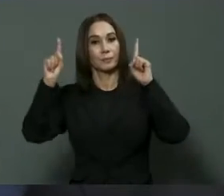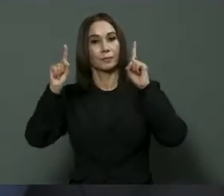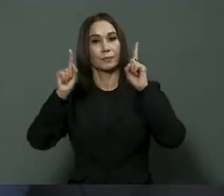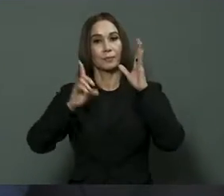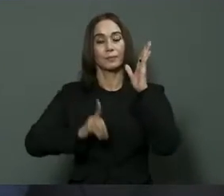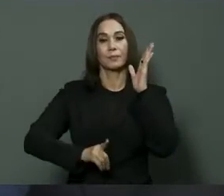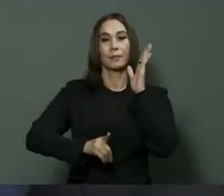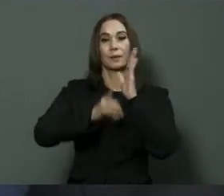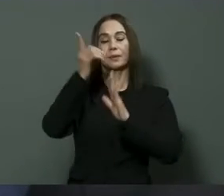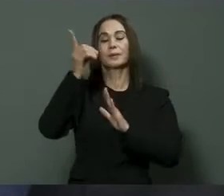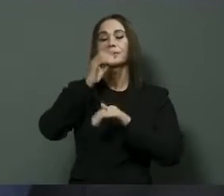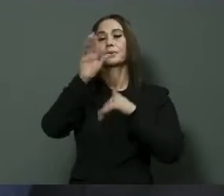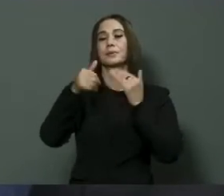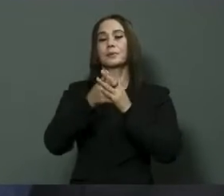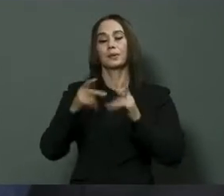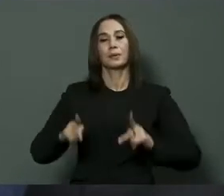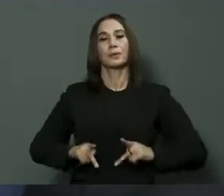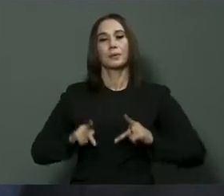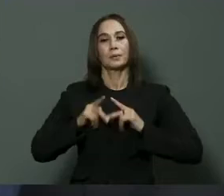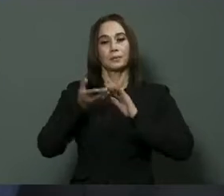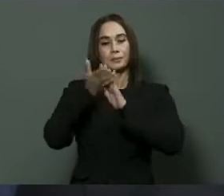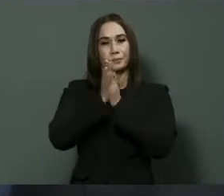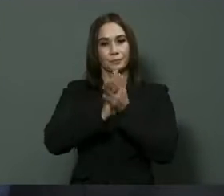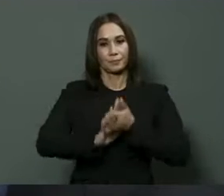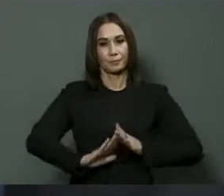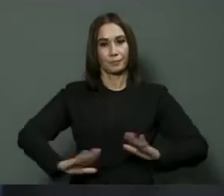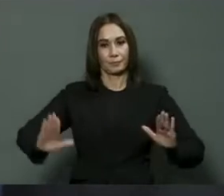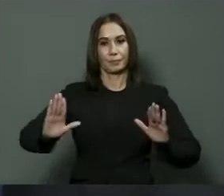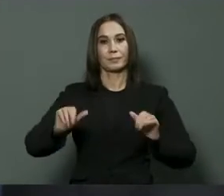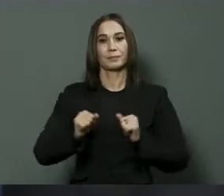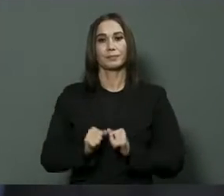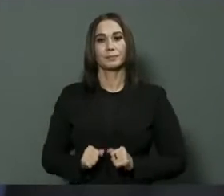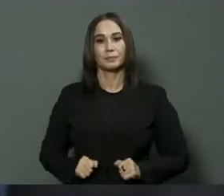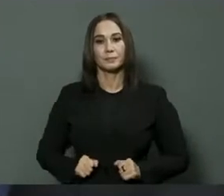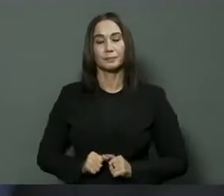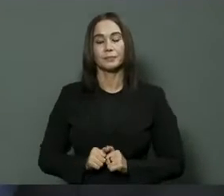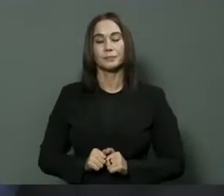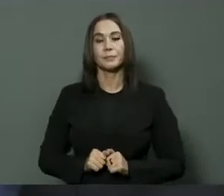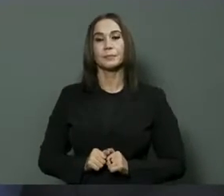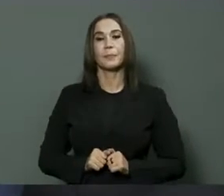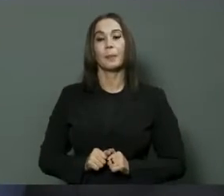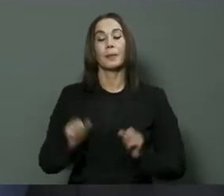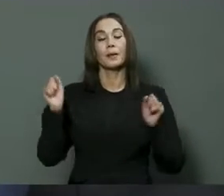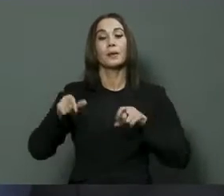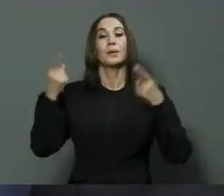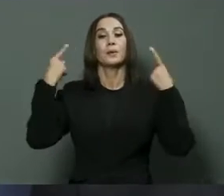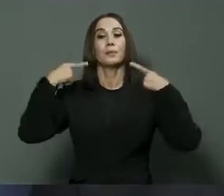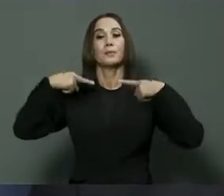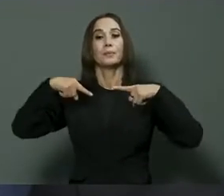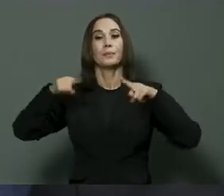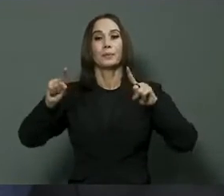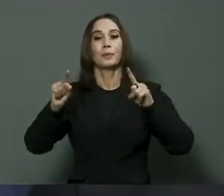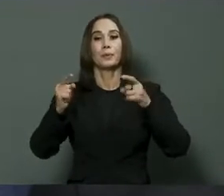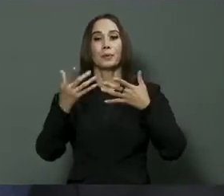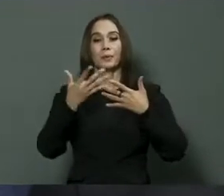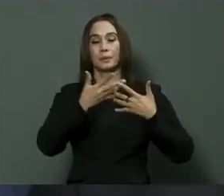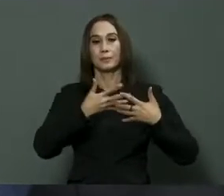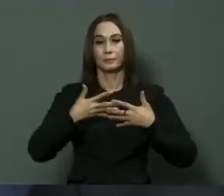metas de vivir en armonía, de vivir en paz, de lograr